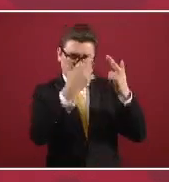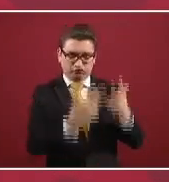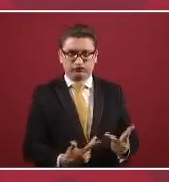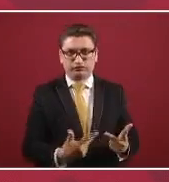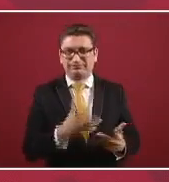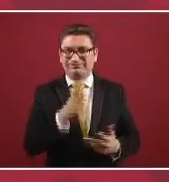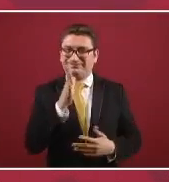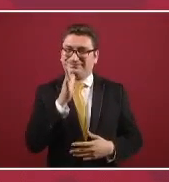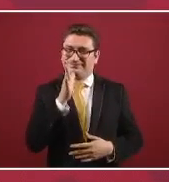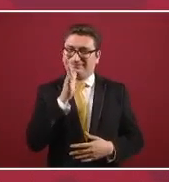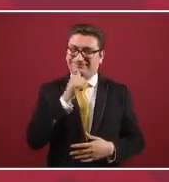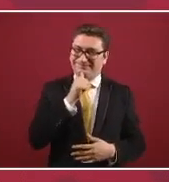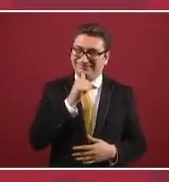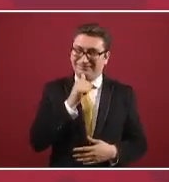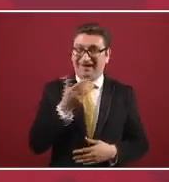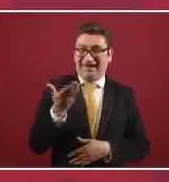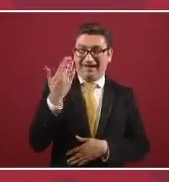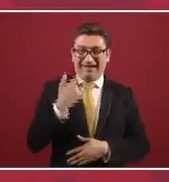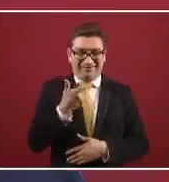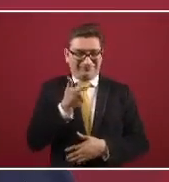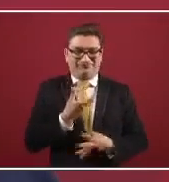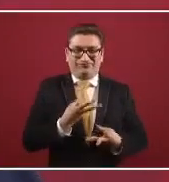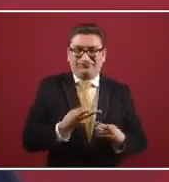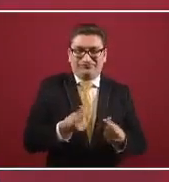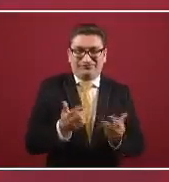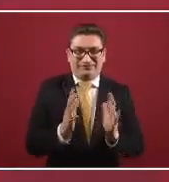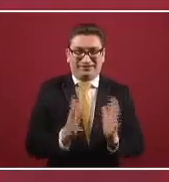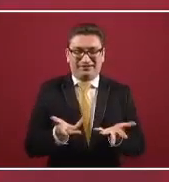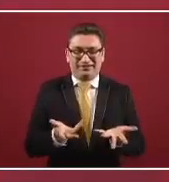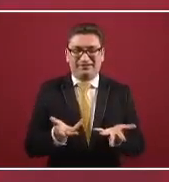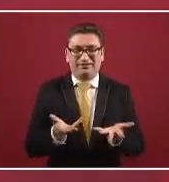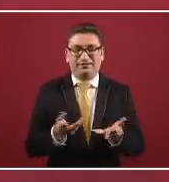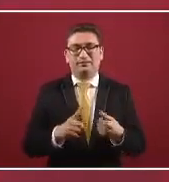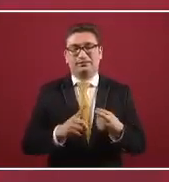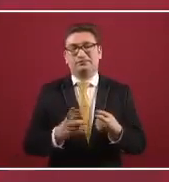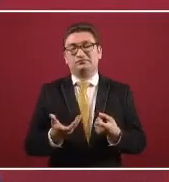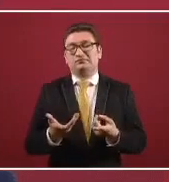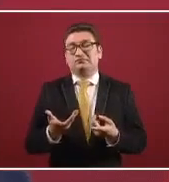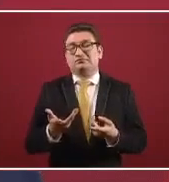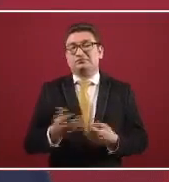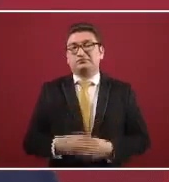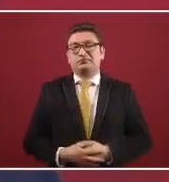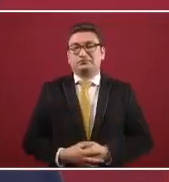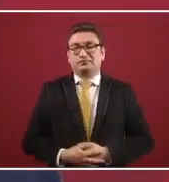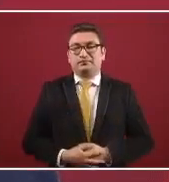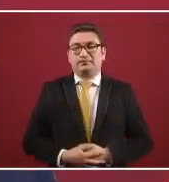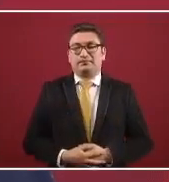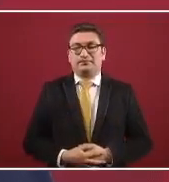No podemos